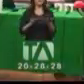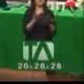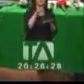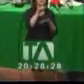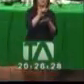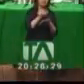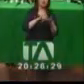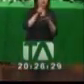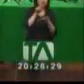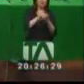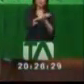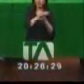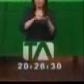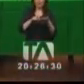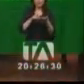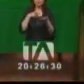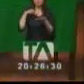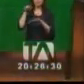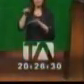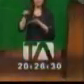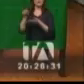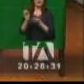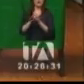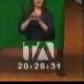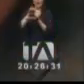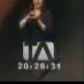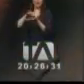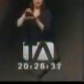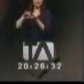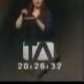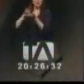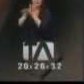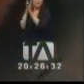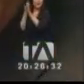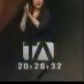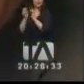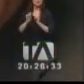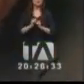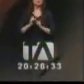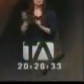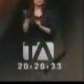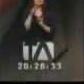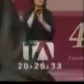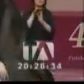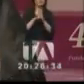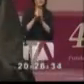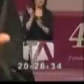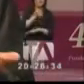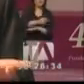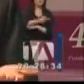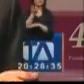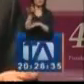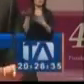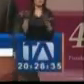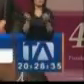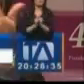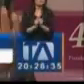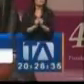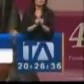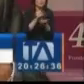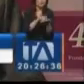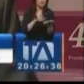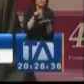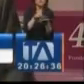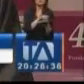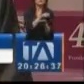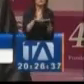nulos hay un 16,3% que según Ángel Polibio Córdoba, hasta el día de las elecciones, disminuirá. ¿Dónde va el nulo y blanco?